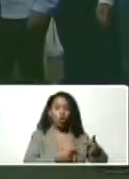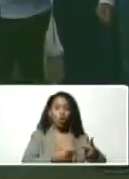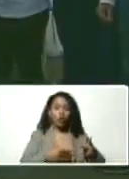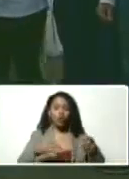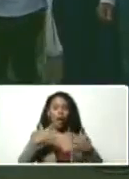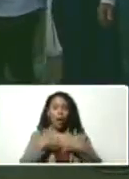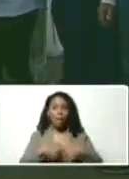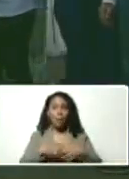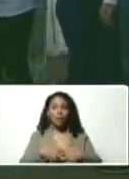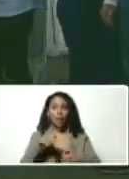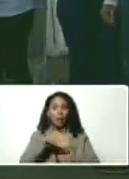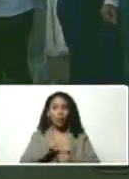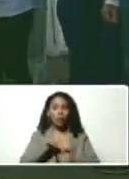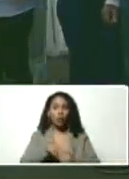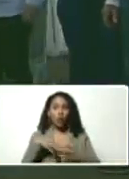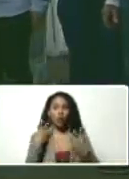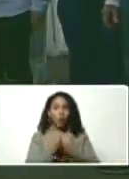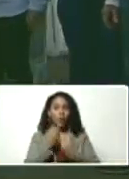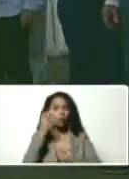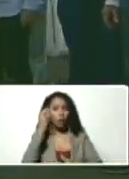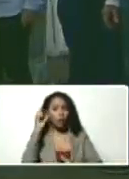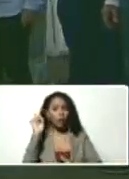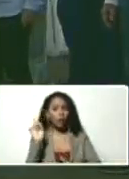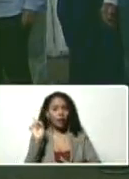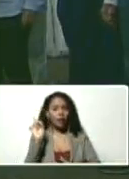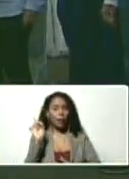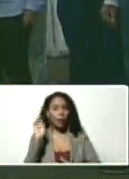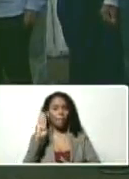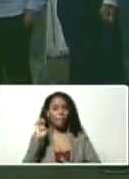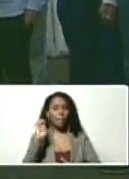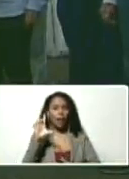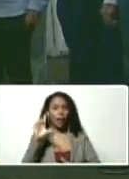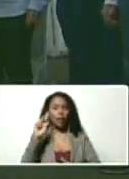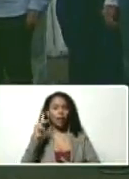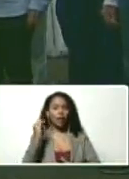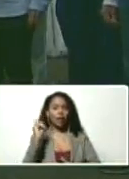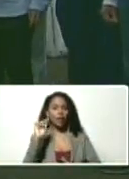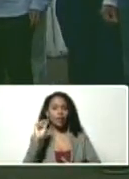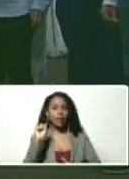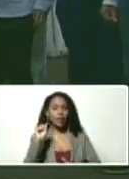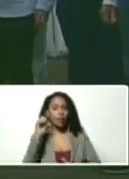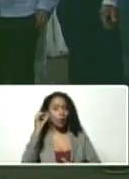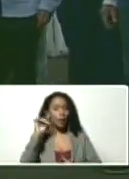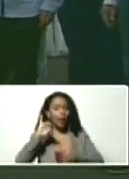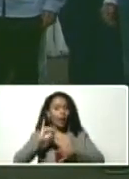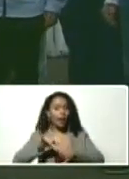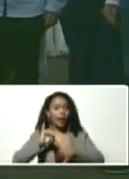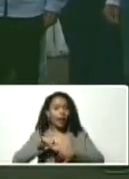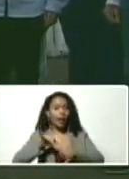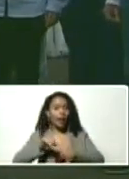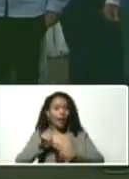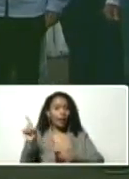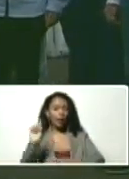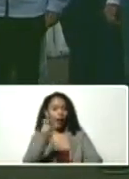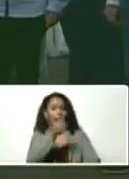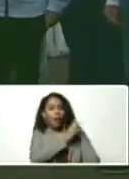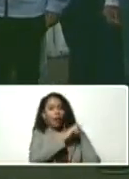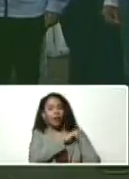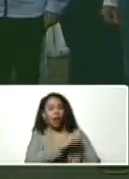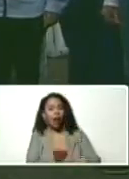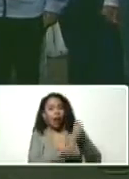Propilven. Se trata de la compañera Belkis Morantes, la ingeniera gerenta,